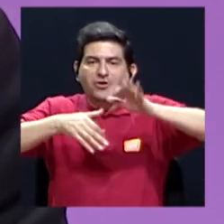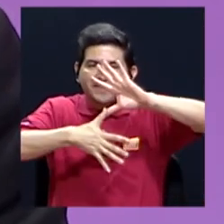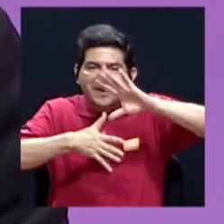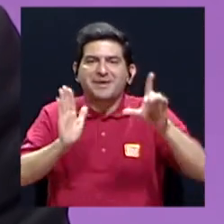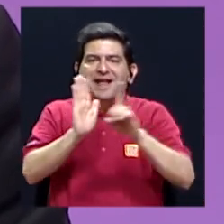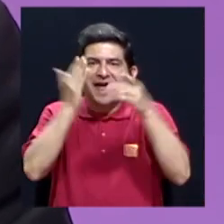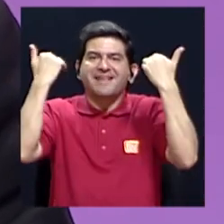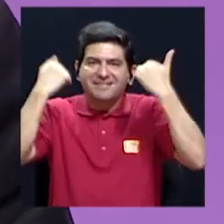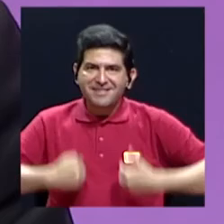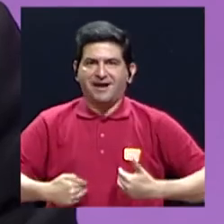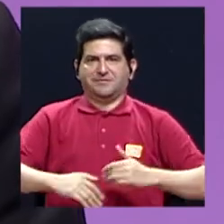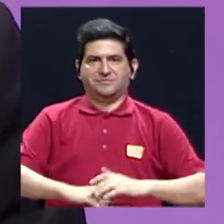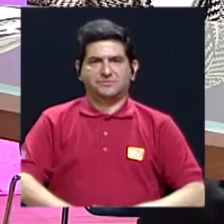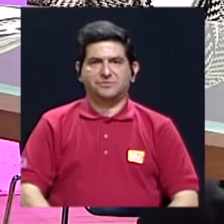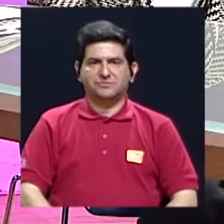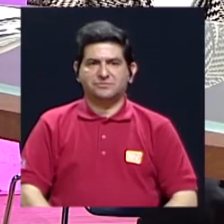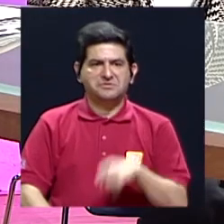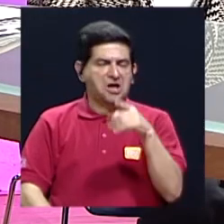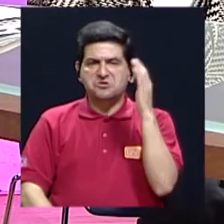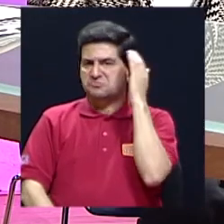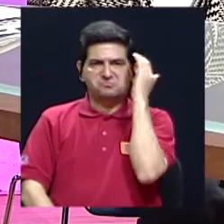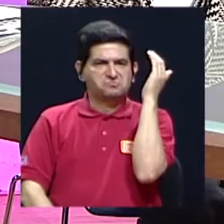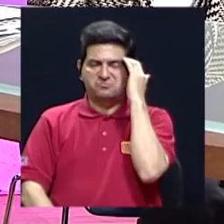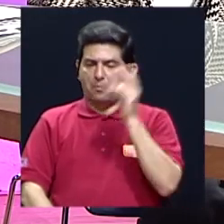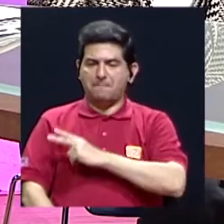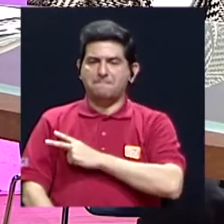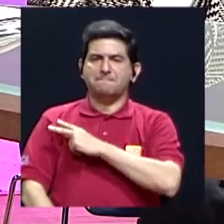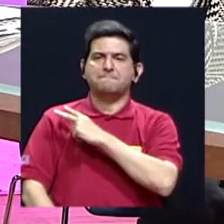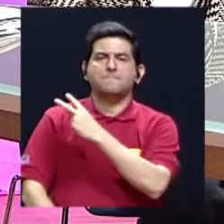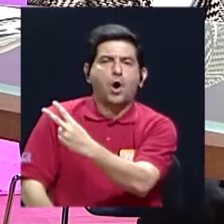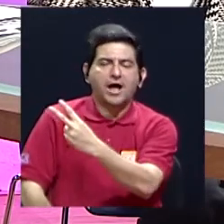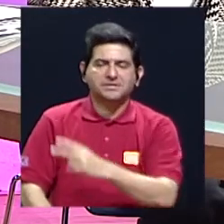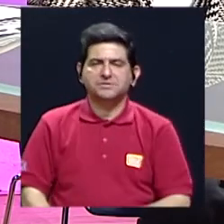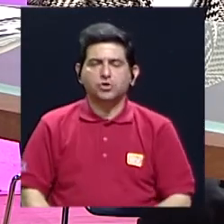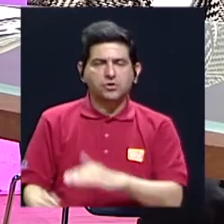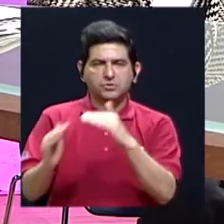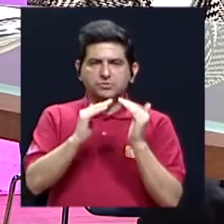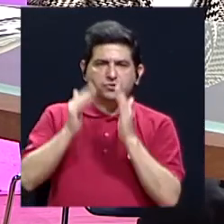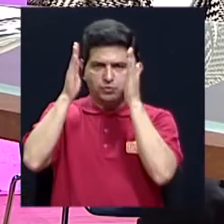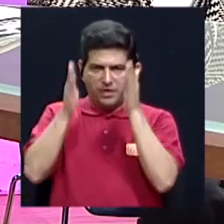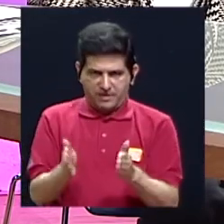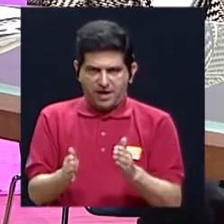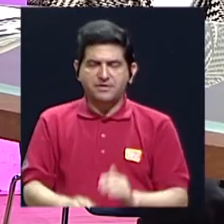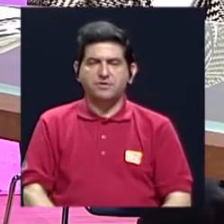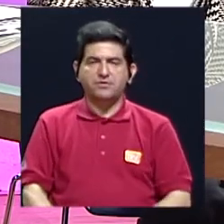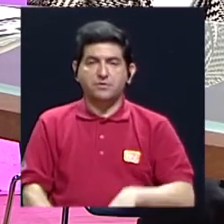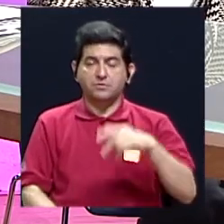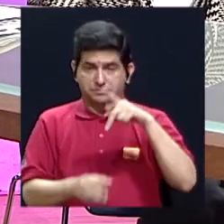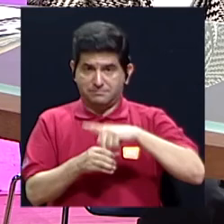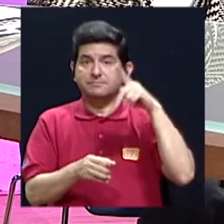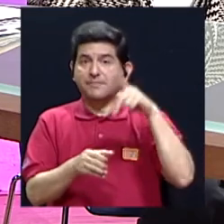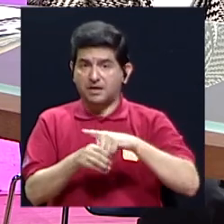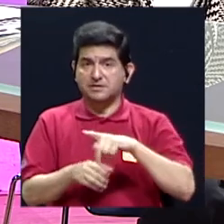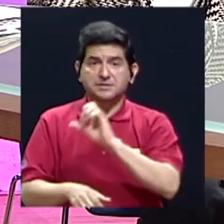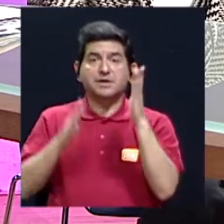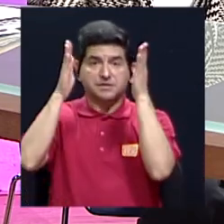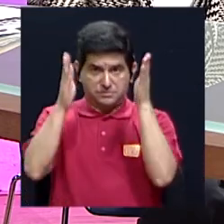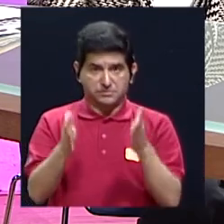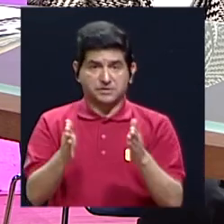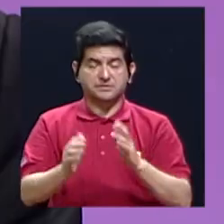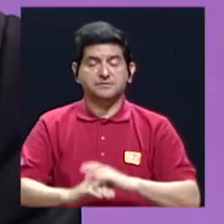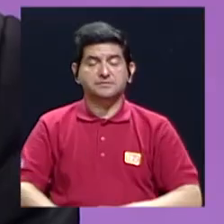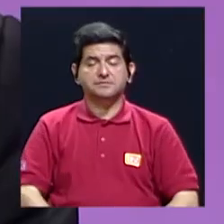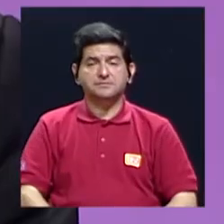de Derechos Humanos, y no tienen conciencia también de la vocación de civilidad que del cual es partícipe el costarricense. Es